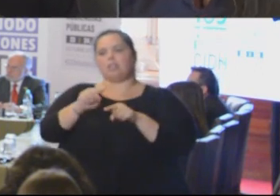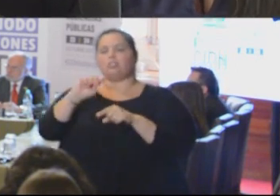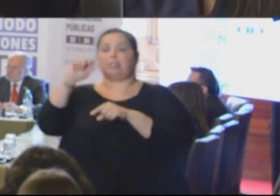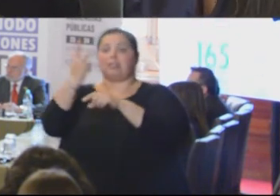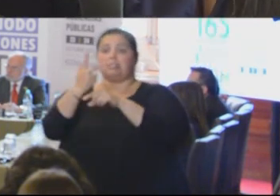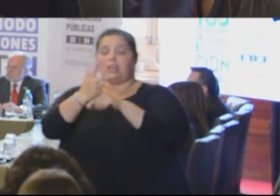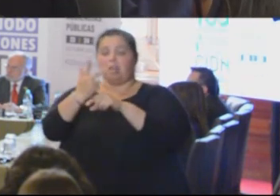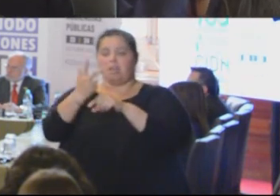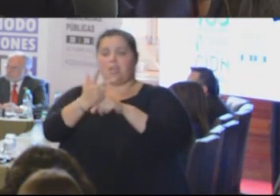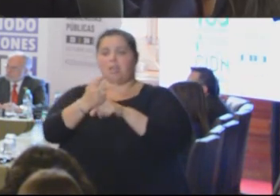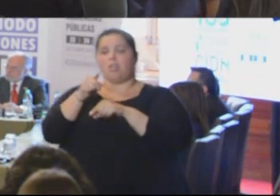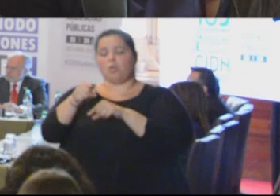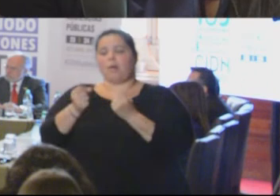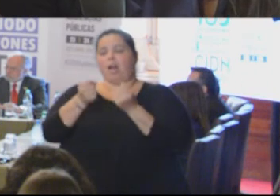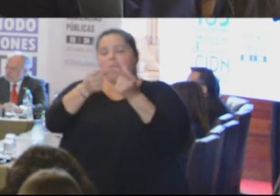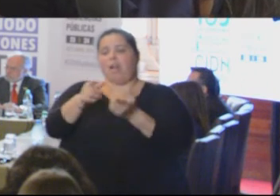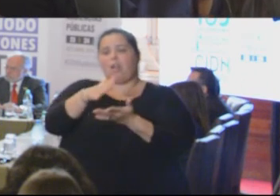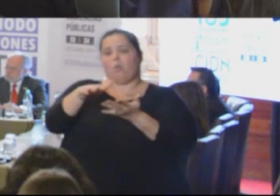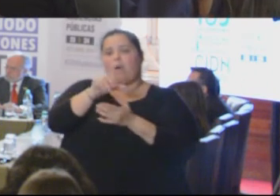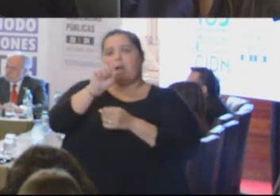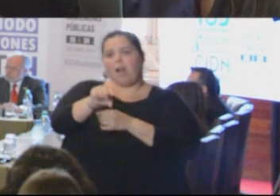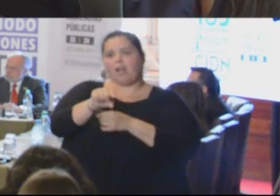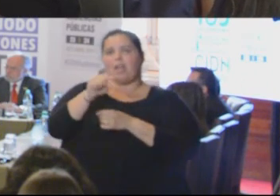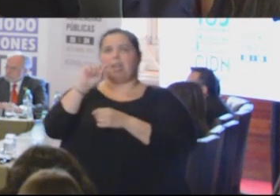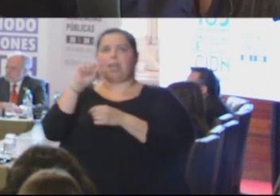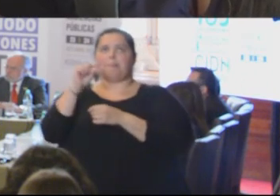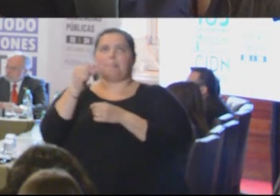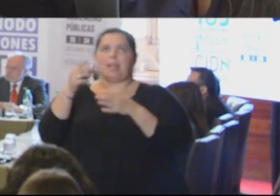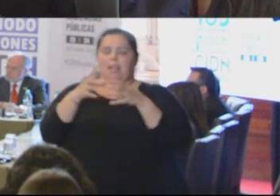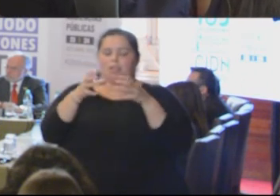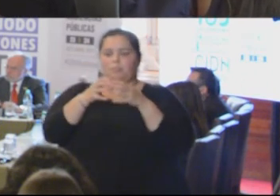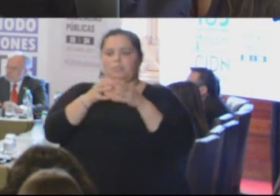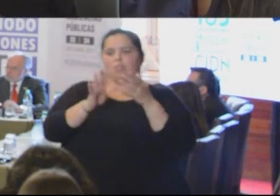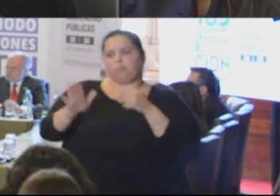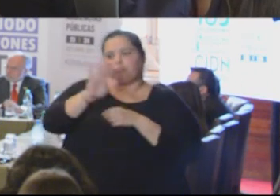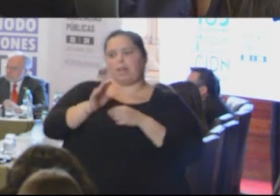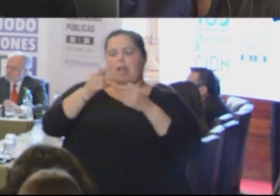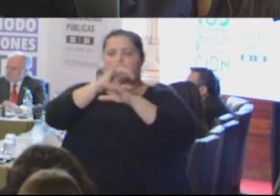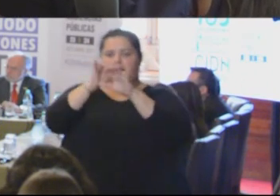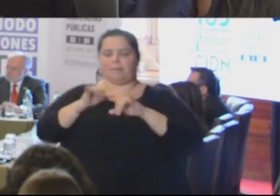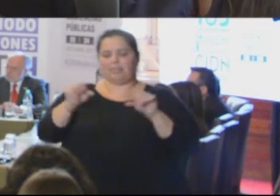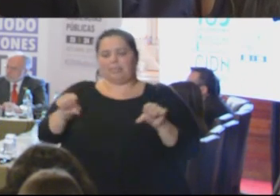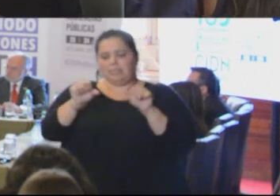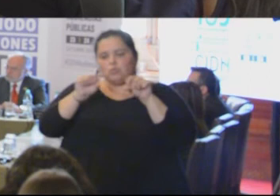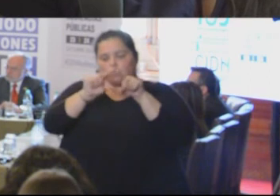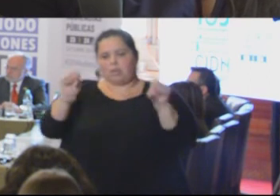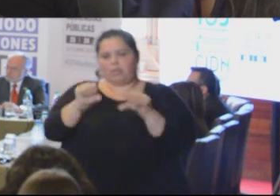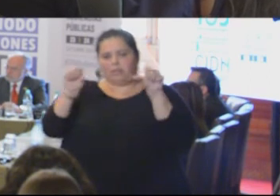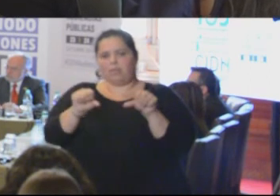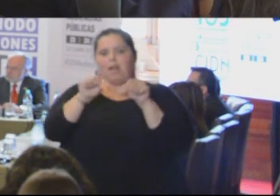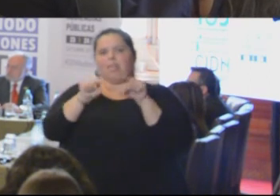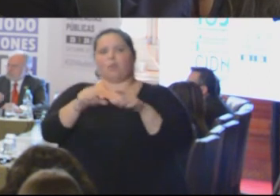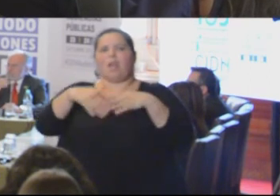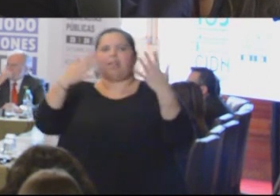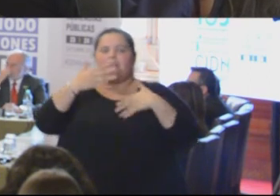lo que dará lugar a que la jurisdicción especial para la paz inicie sus actividades con una gran cantidad de procesos en contra de los integrantes